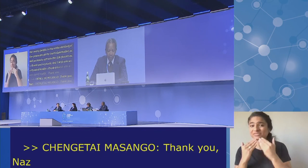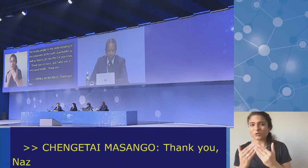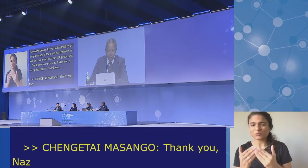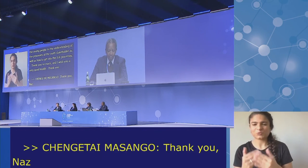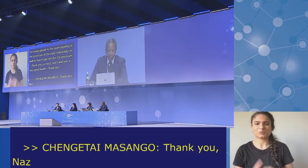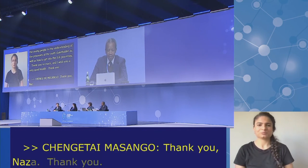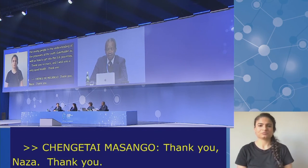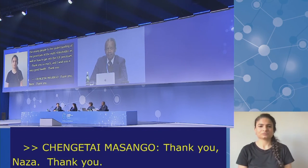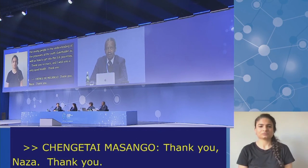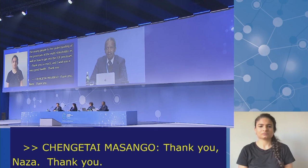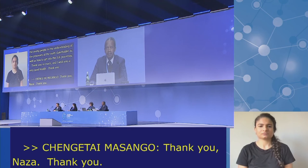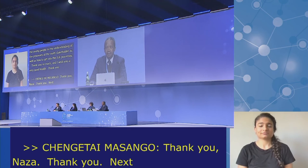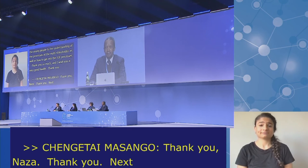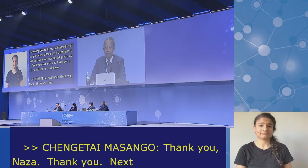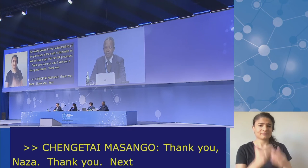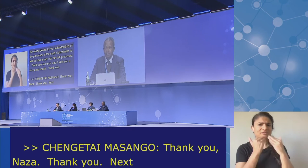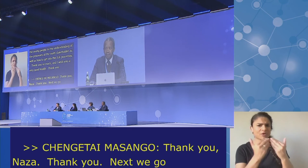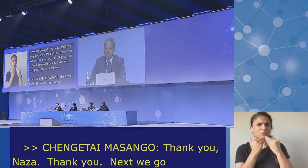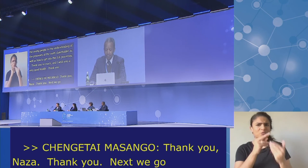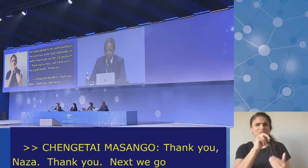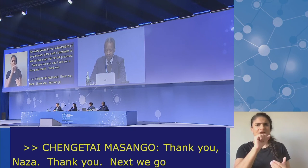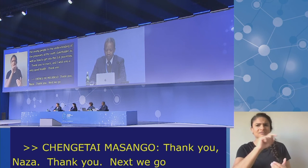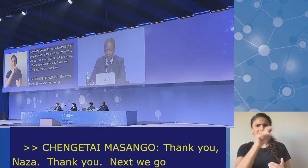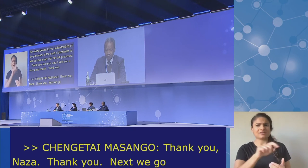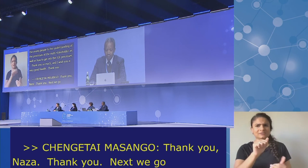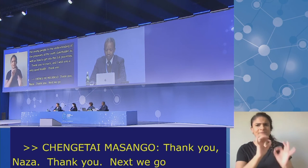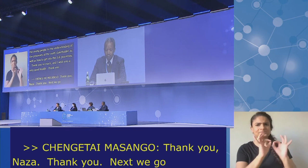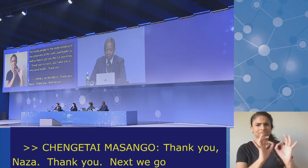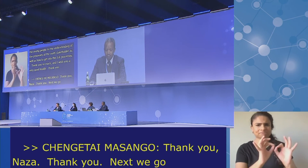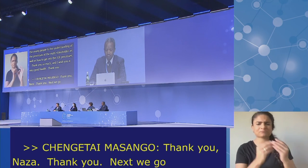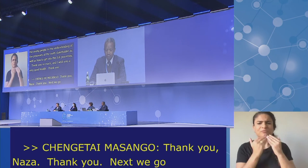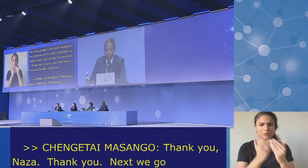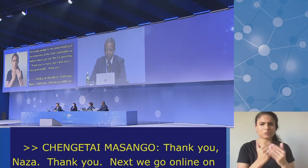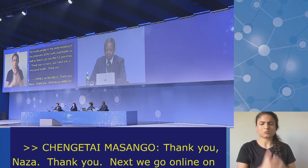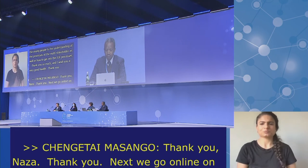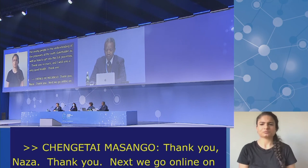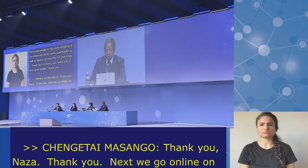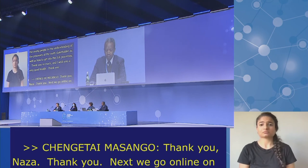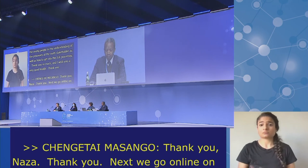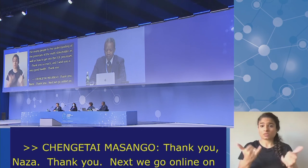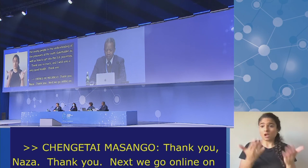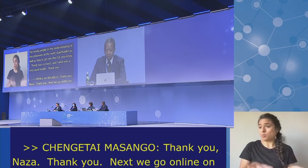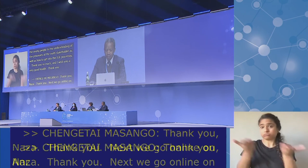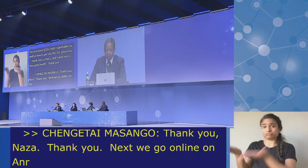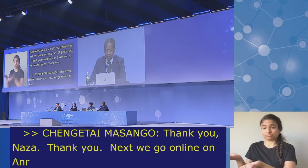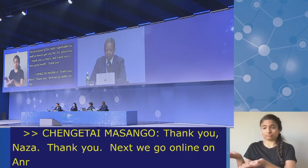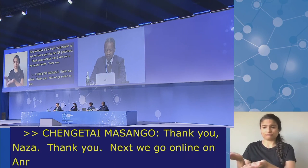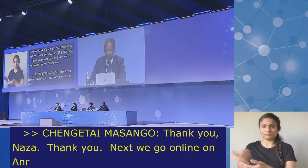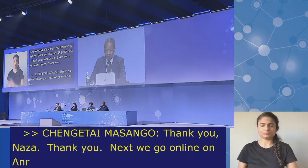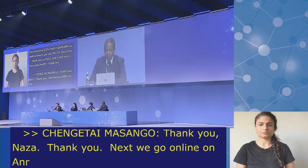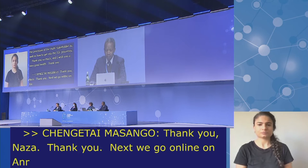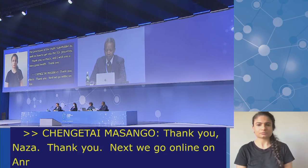los jóvenes. Gracias por estas iniciativas y espero que sean continuadas en el futuro. Ahora, una persona en